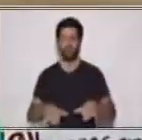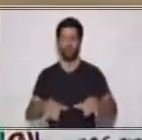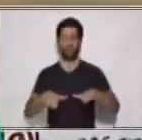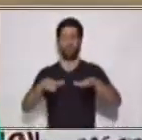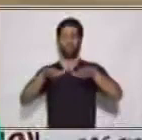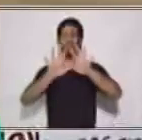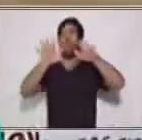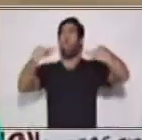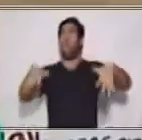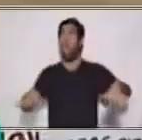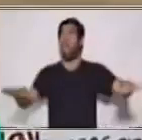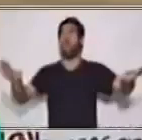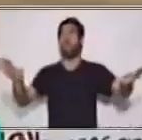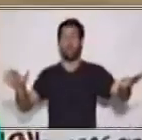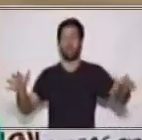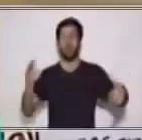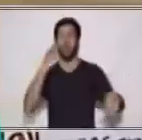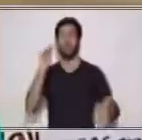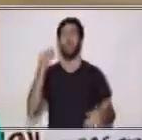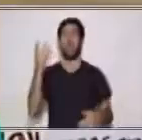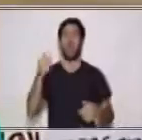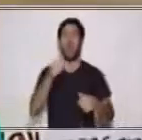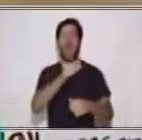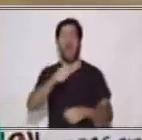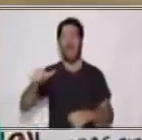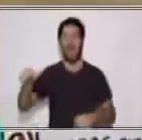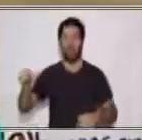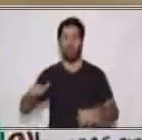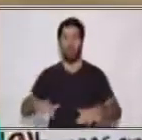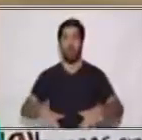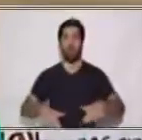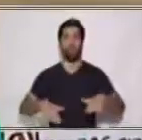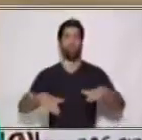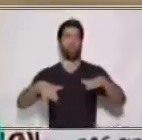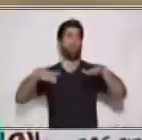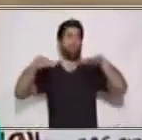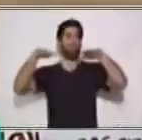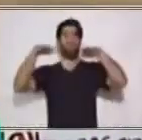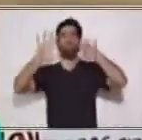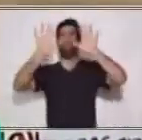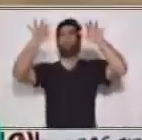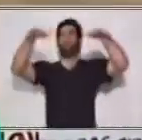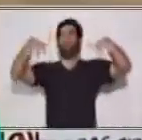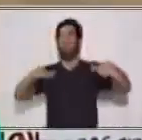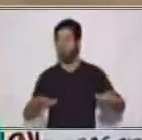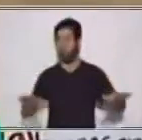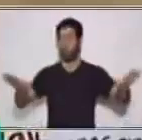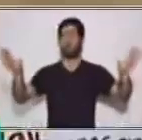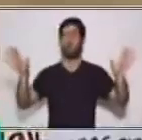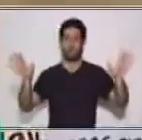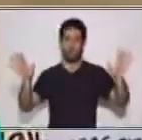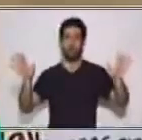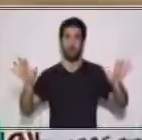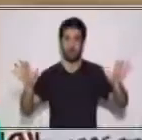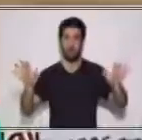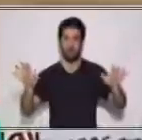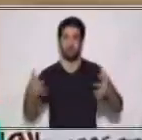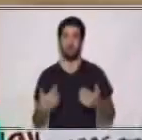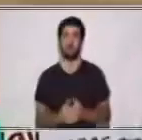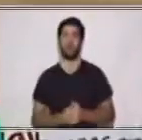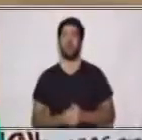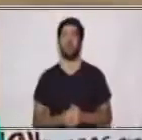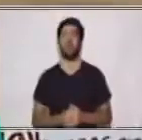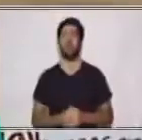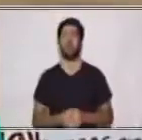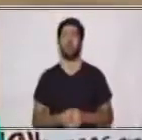qué? Por el nivel de agua que cae, las precipitaciones hacen que el volumen del agua o el agua en sí,